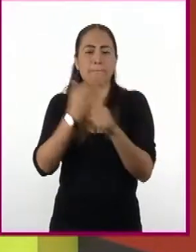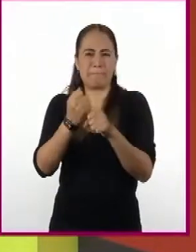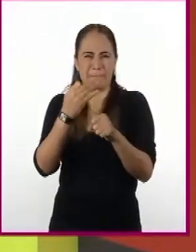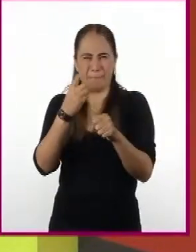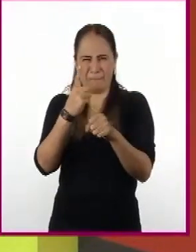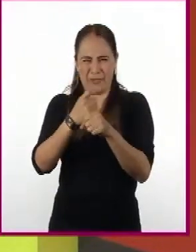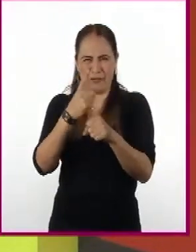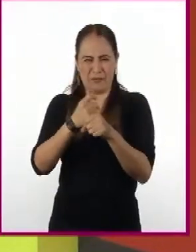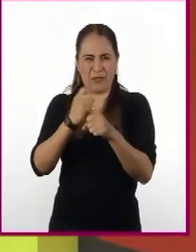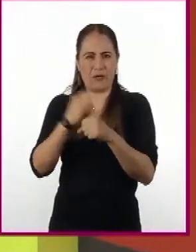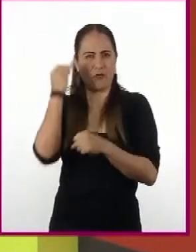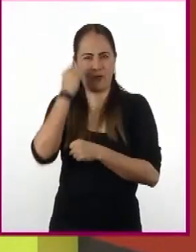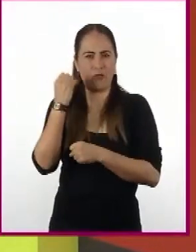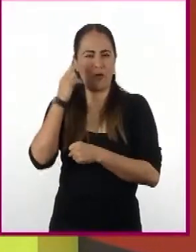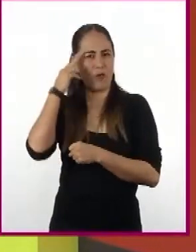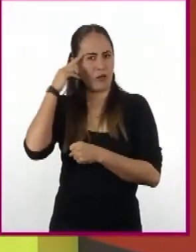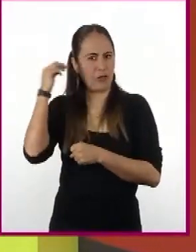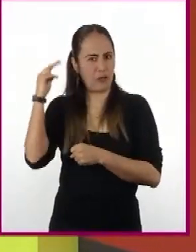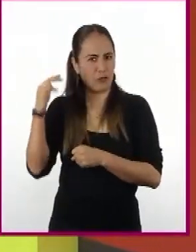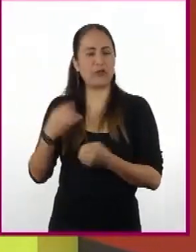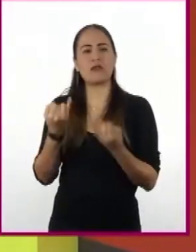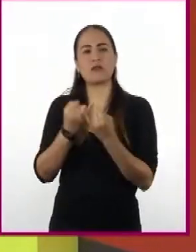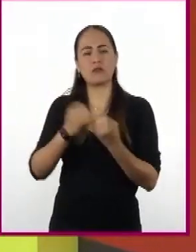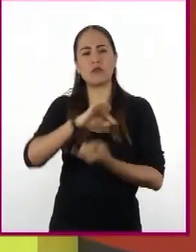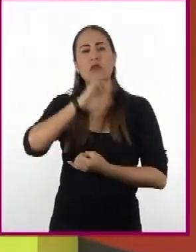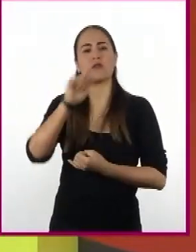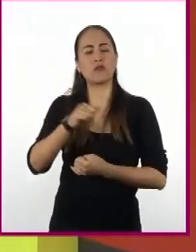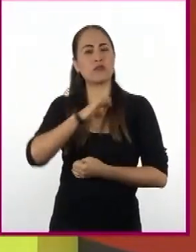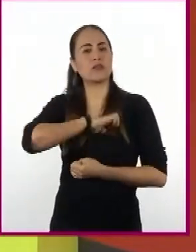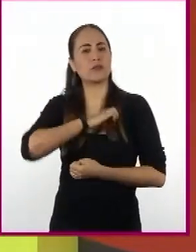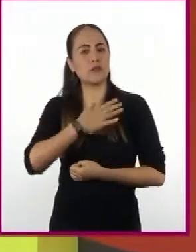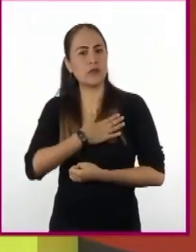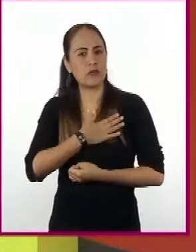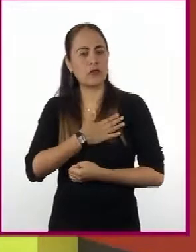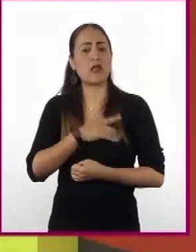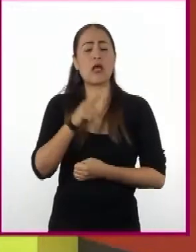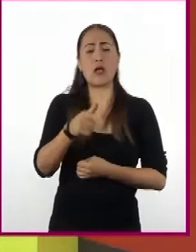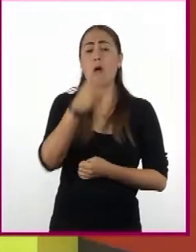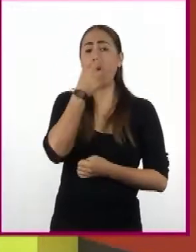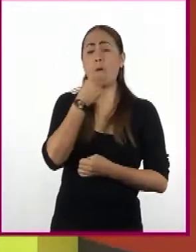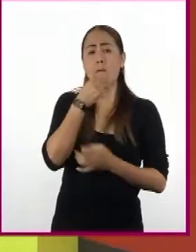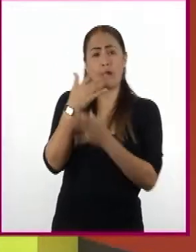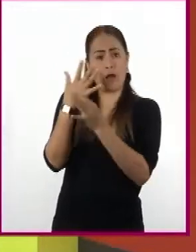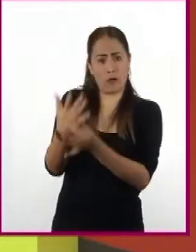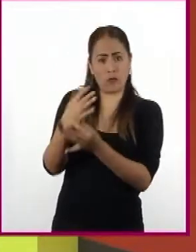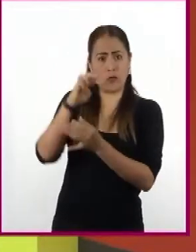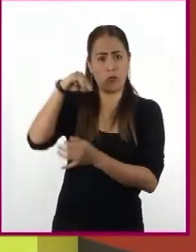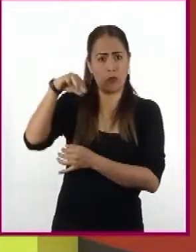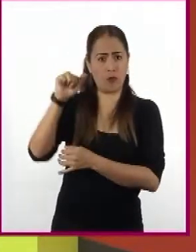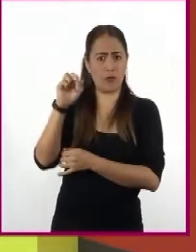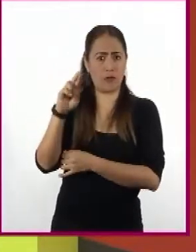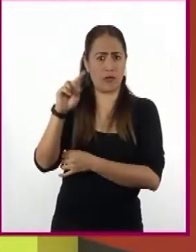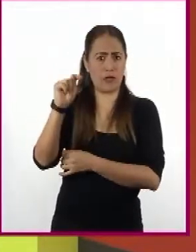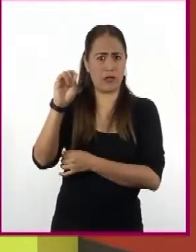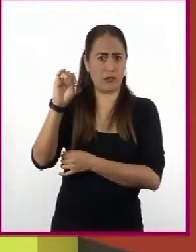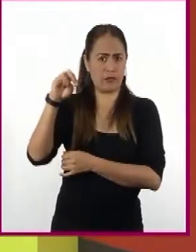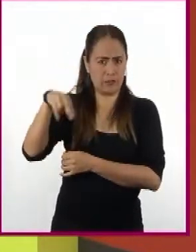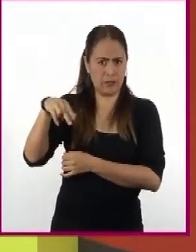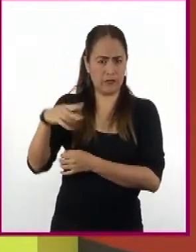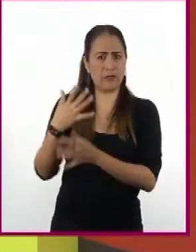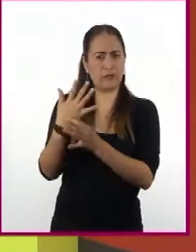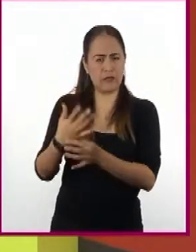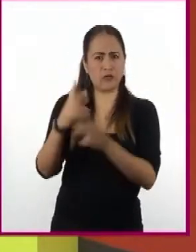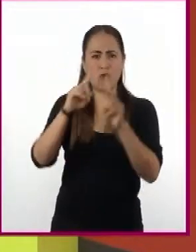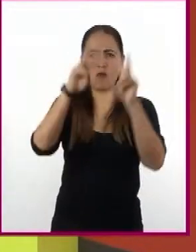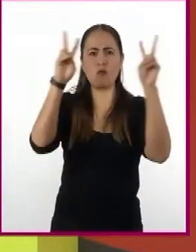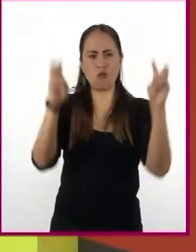y después en español. La voz que escucharán es la de su autor, Martín Tonalmeyotl, y el título es